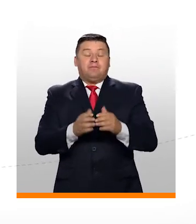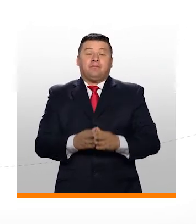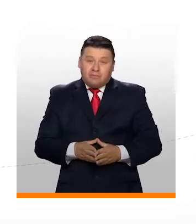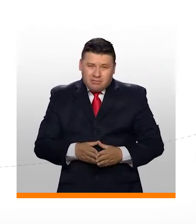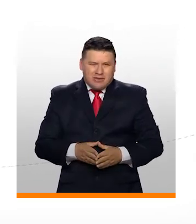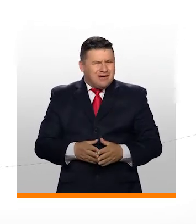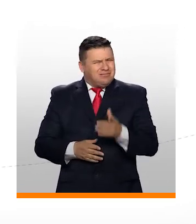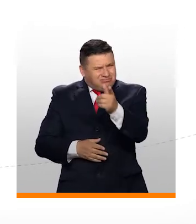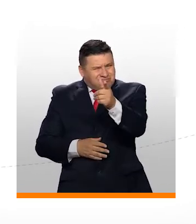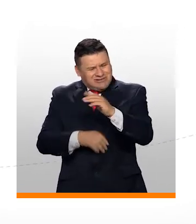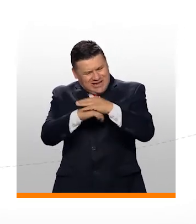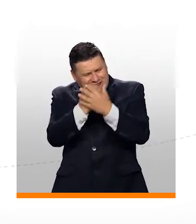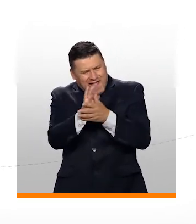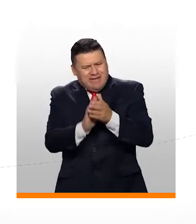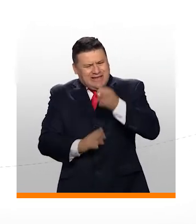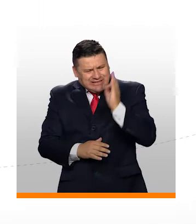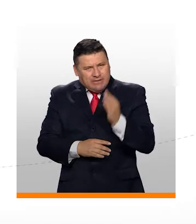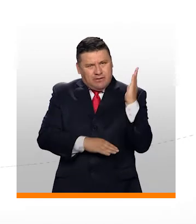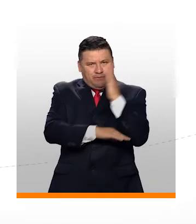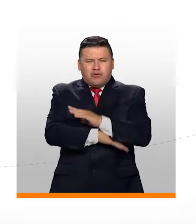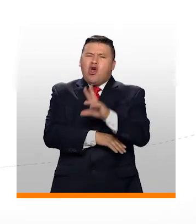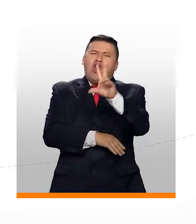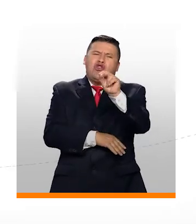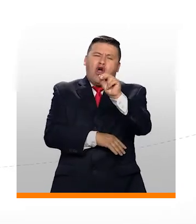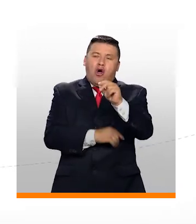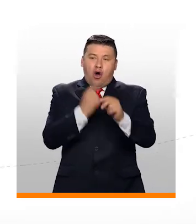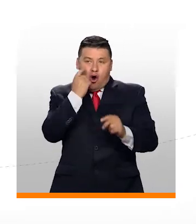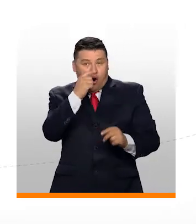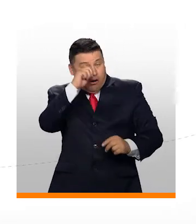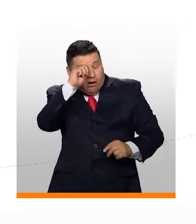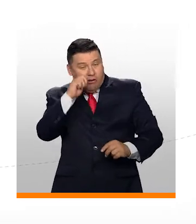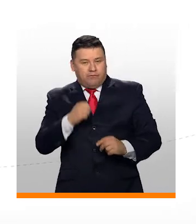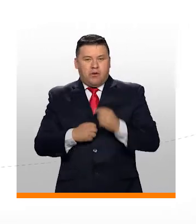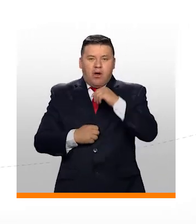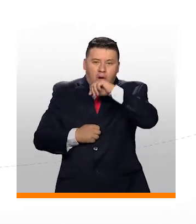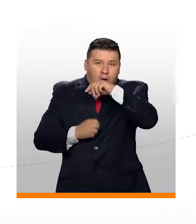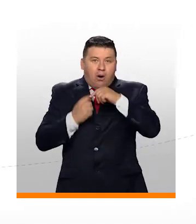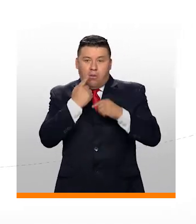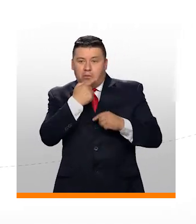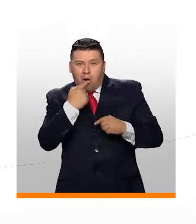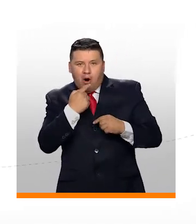podrían ocurrir. Lavémonos las manos con frecuencia, no nos toquemos los ojos,